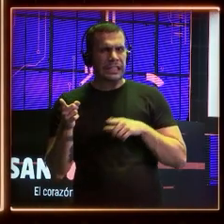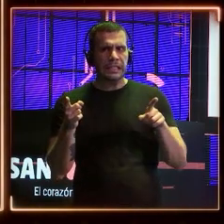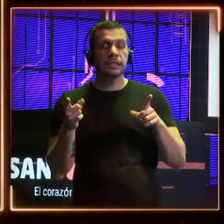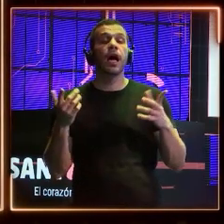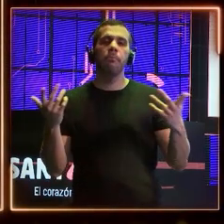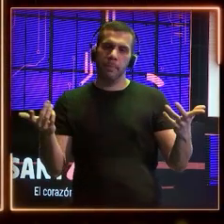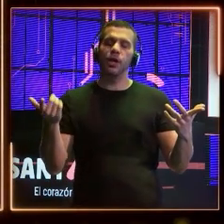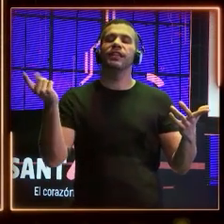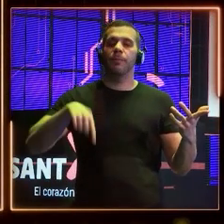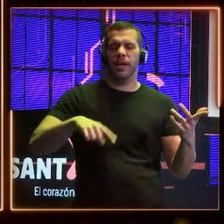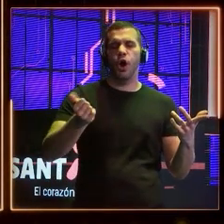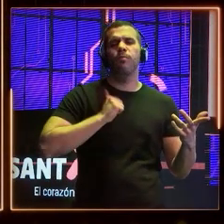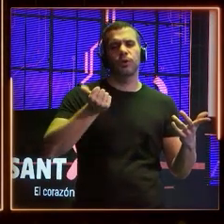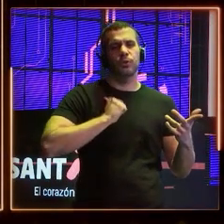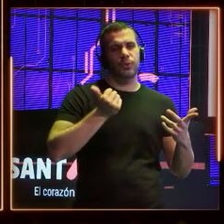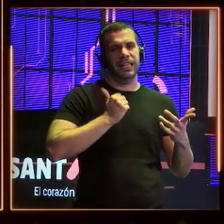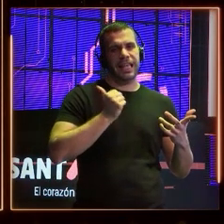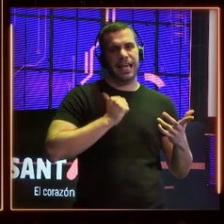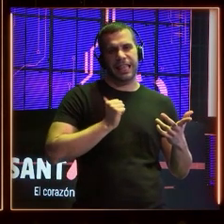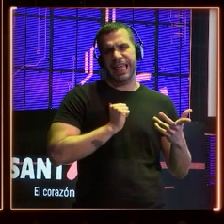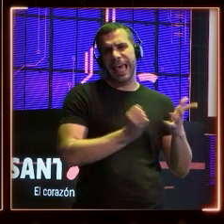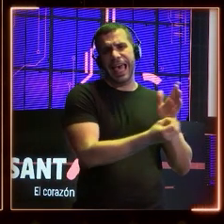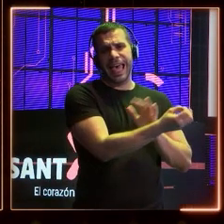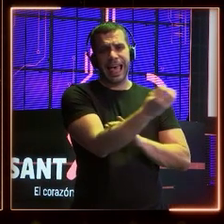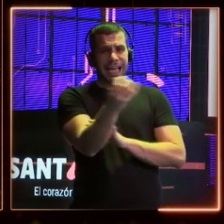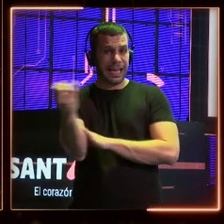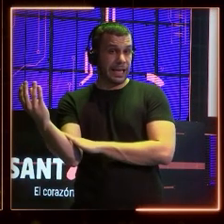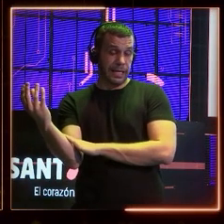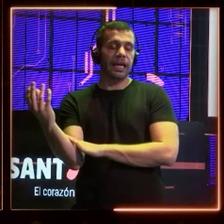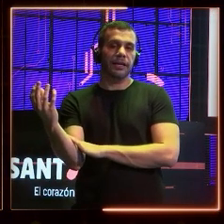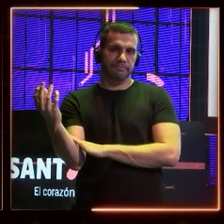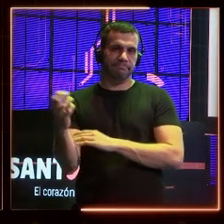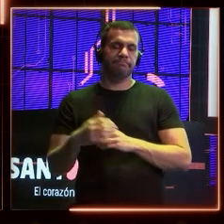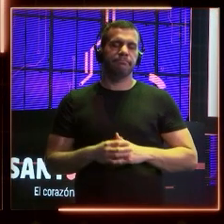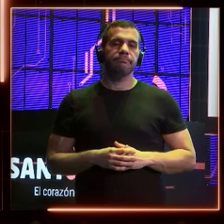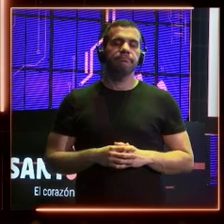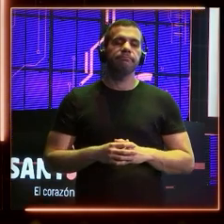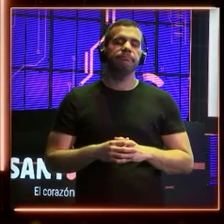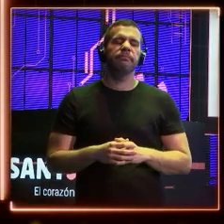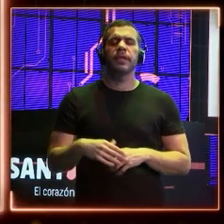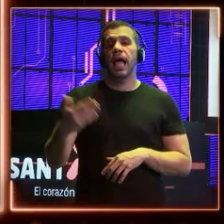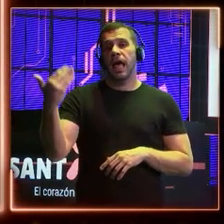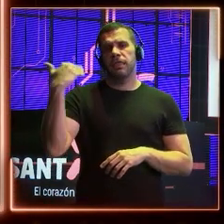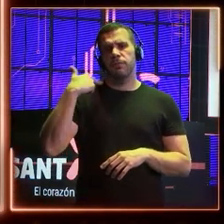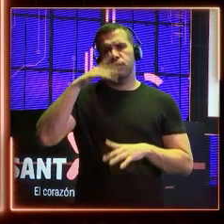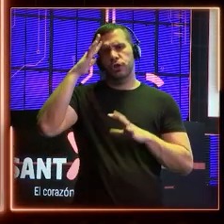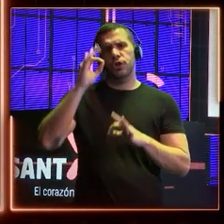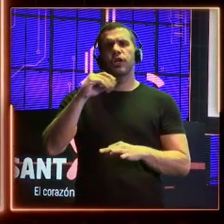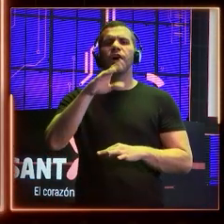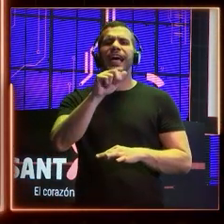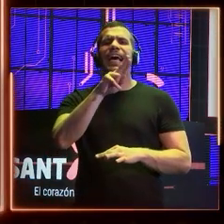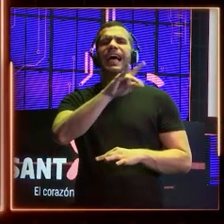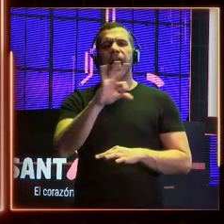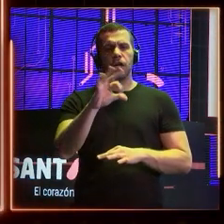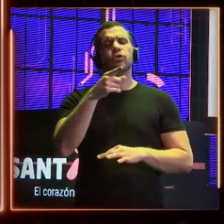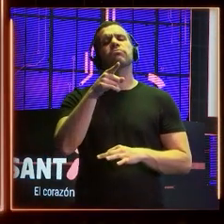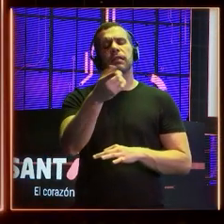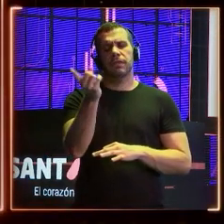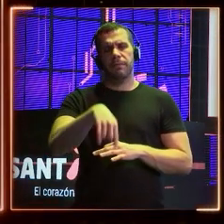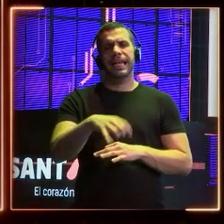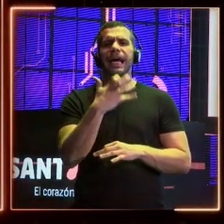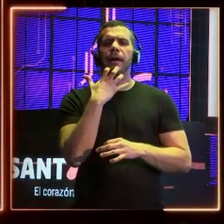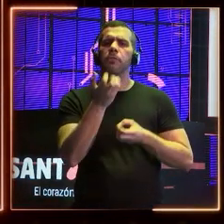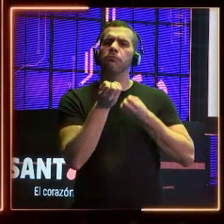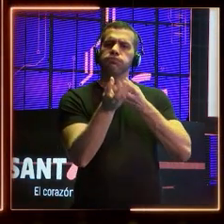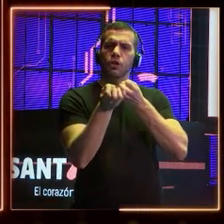un montón de oportunidades que es fundamentalmente a lo que yo me voy a estar refiriendo recientemente y creo que Carlos también luego os contará unos cuantos ejemplos no